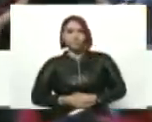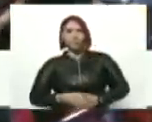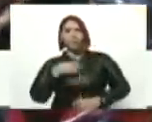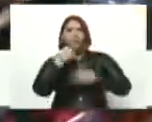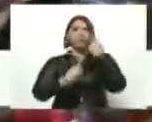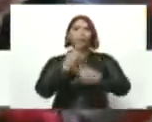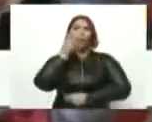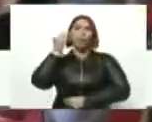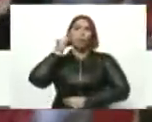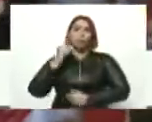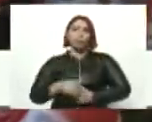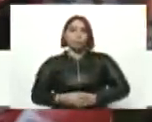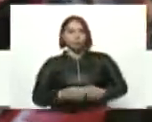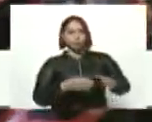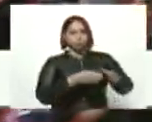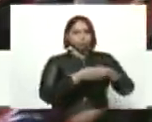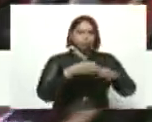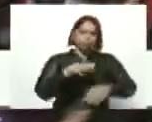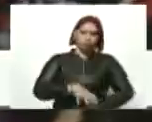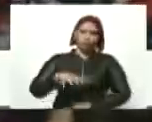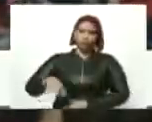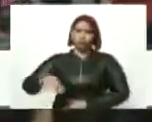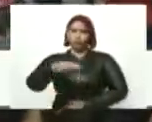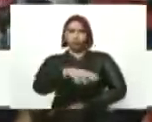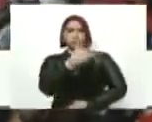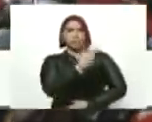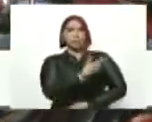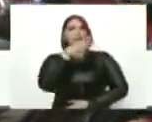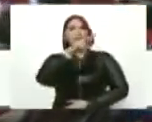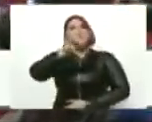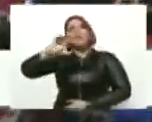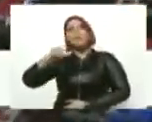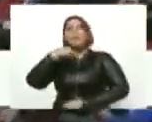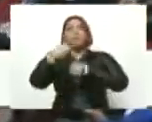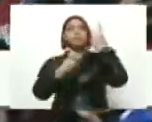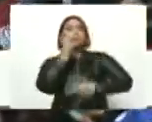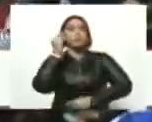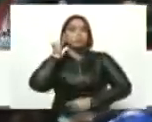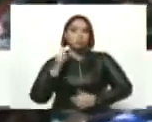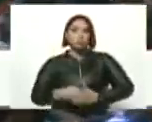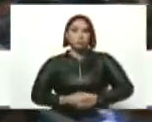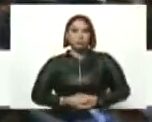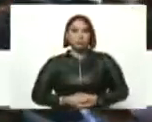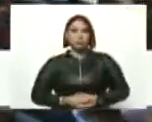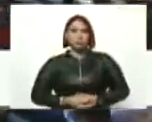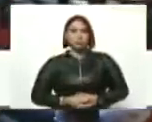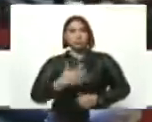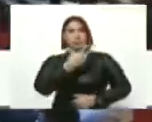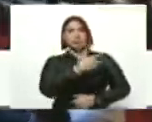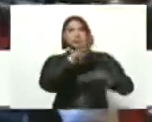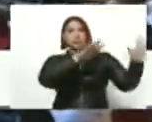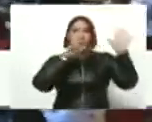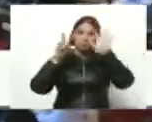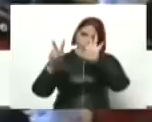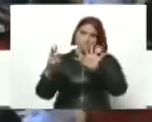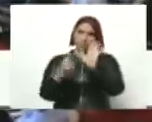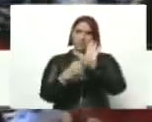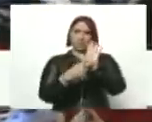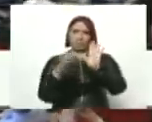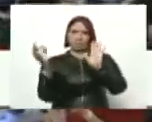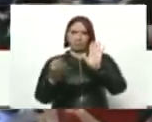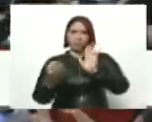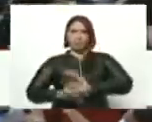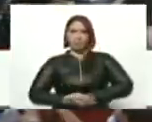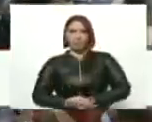Delegados y delegadas sectoriales, tenemos aquí 320 delegados y delegadas sectoriales, 317 en verdad, delegados